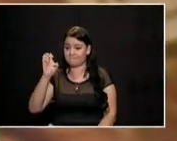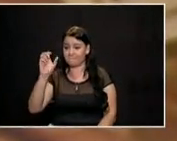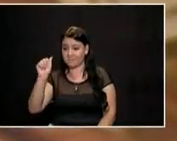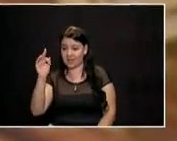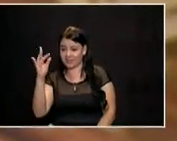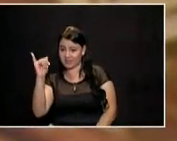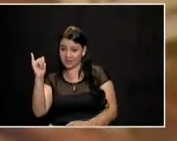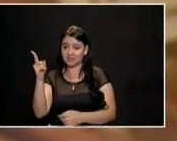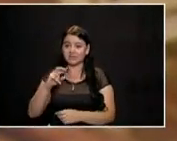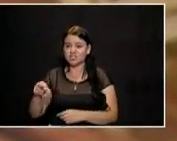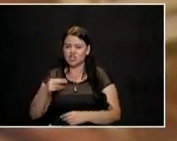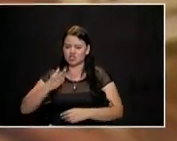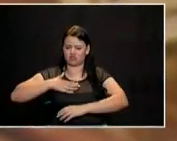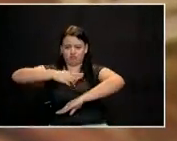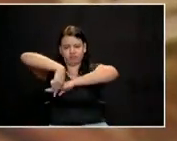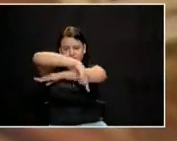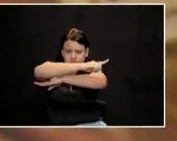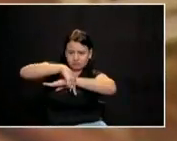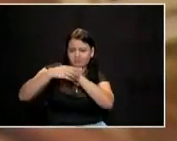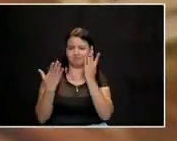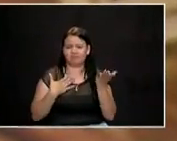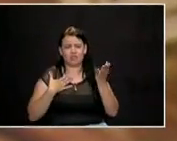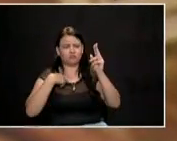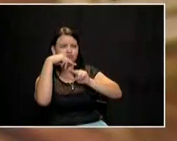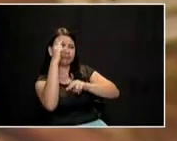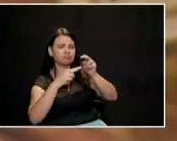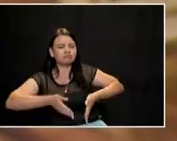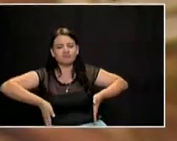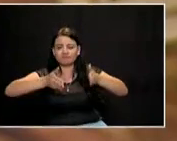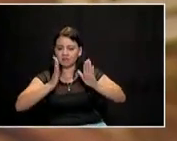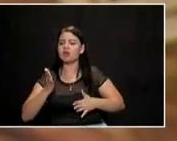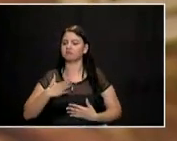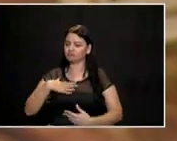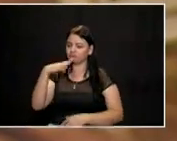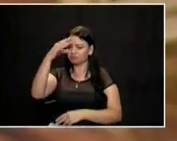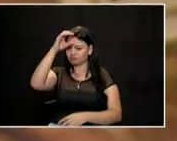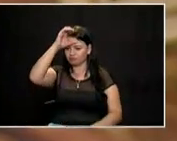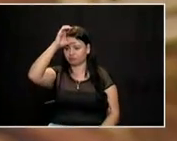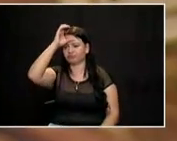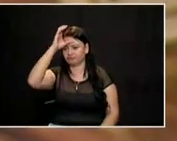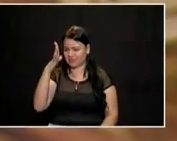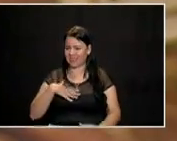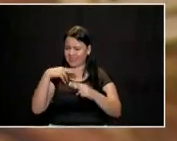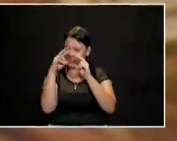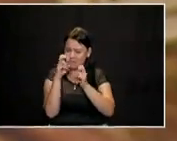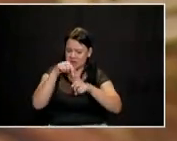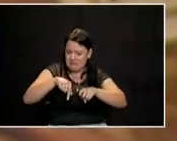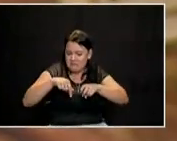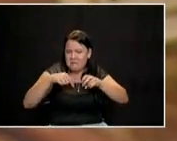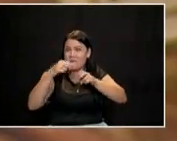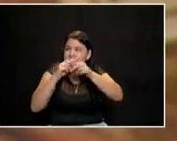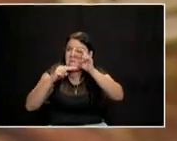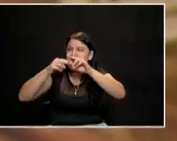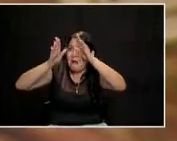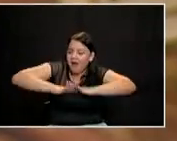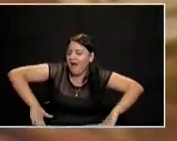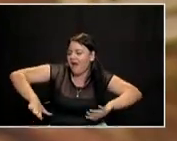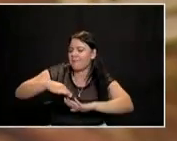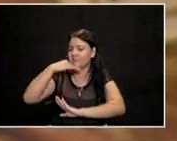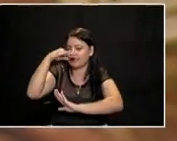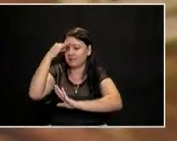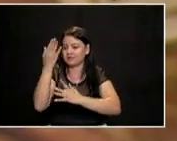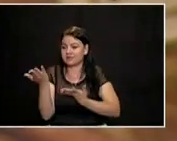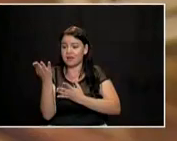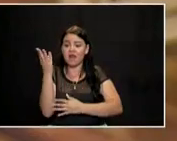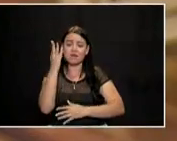arquitecta, urbanista, tengo experiencia, conocimiento y formación en temas de ciudad. Tengo amplia experiencia en el